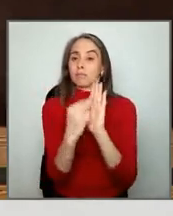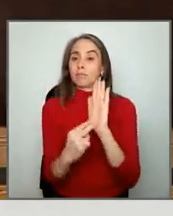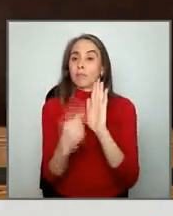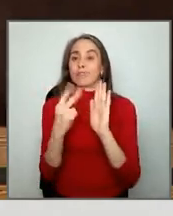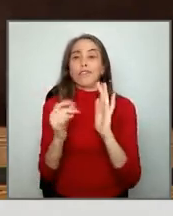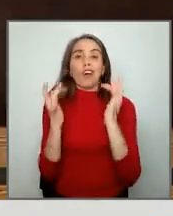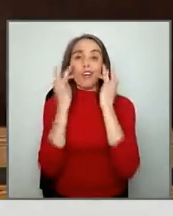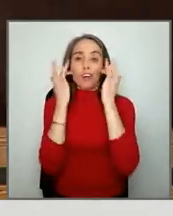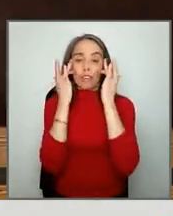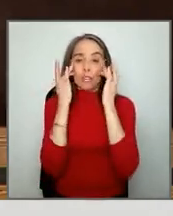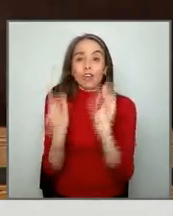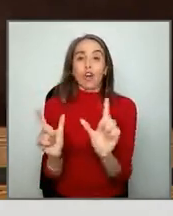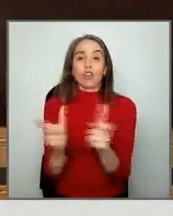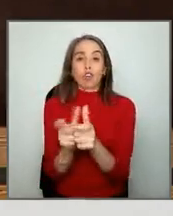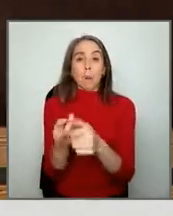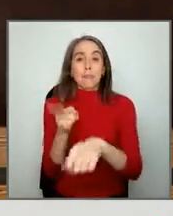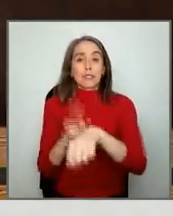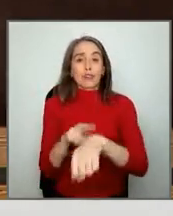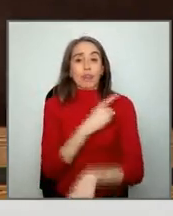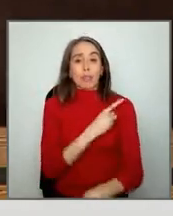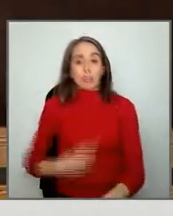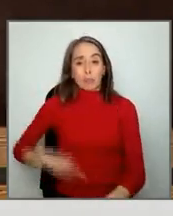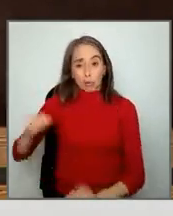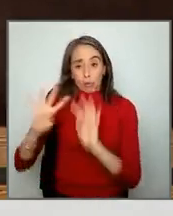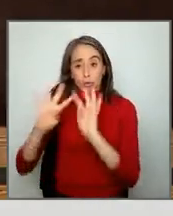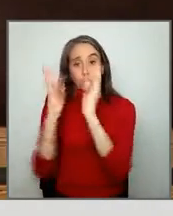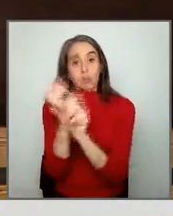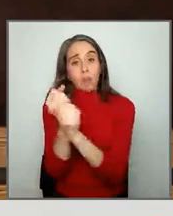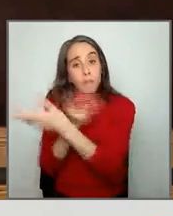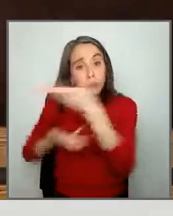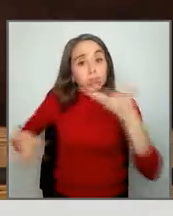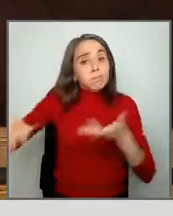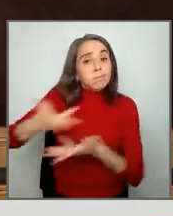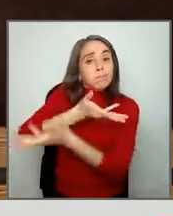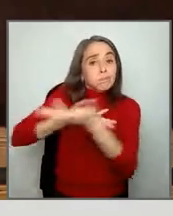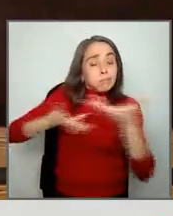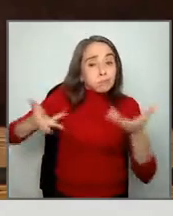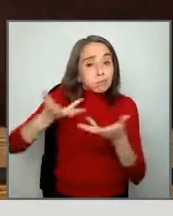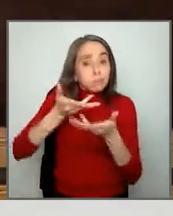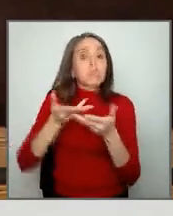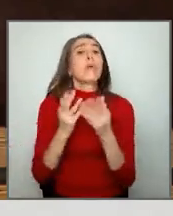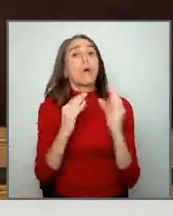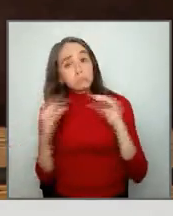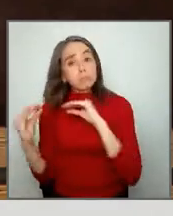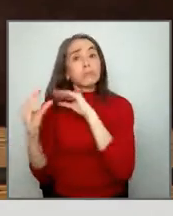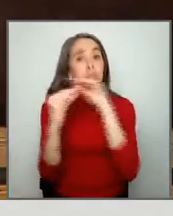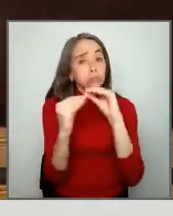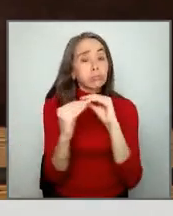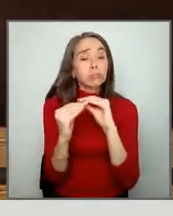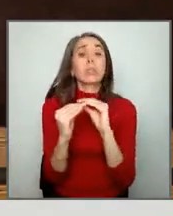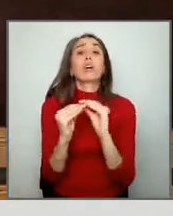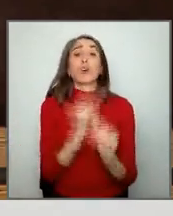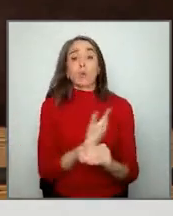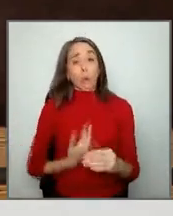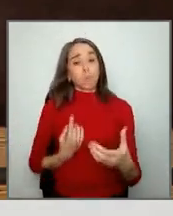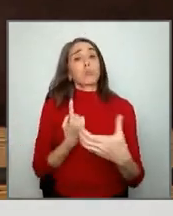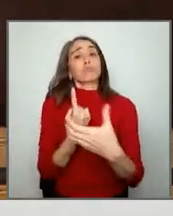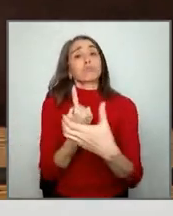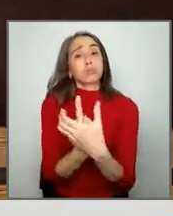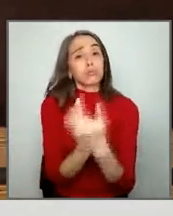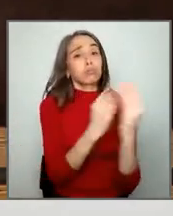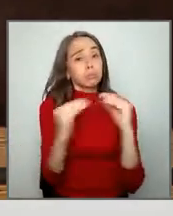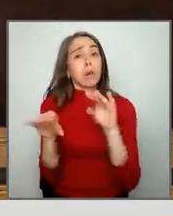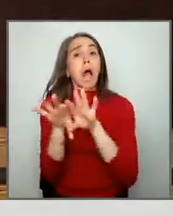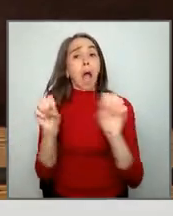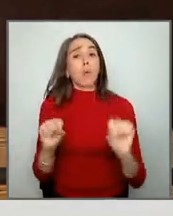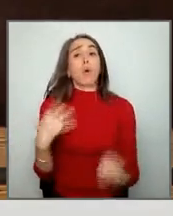la comisión mixta existió un trabajo colaborativo entre los parlamentarios y pudimos llegar a acuerdos sobre temas muy relevantes como lo